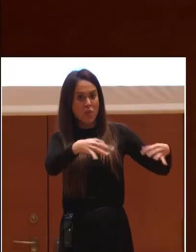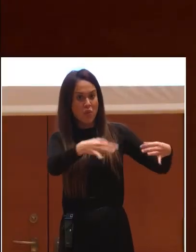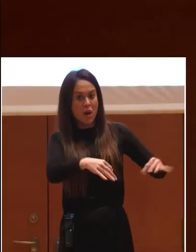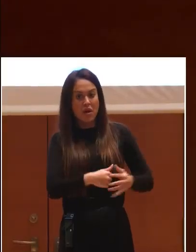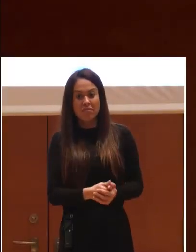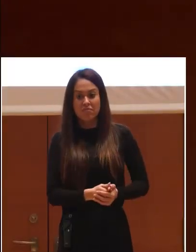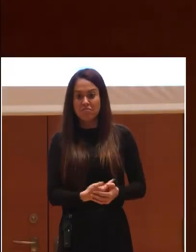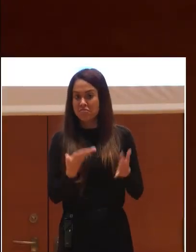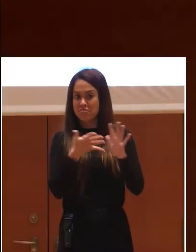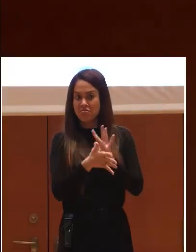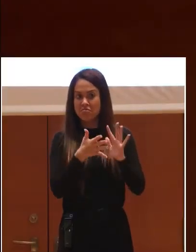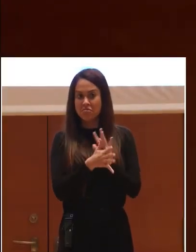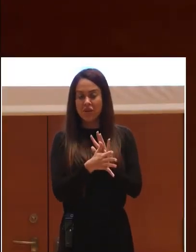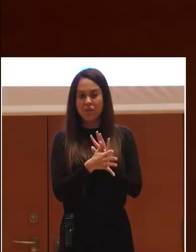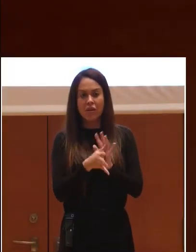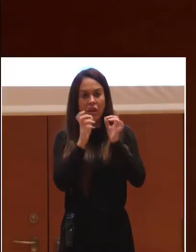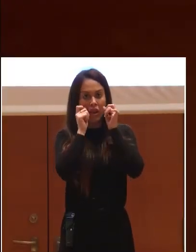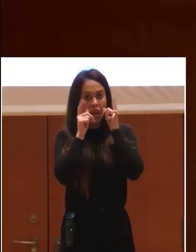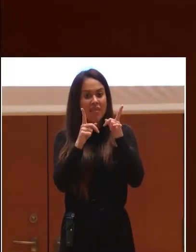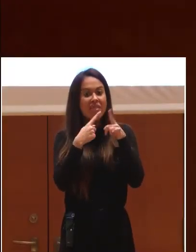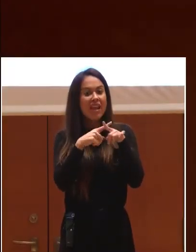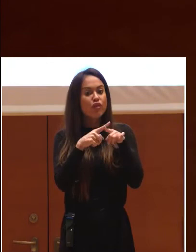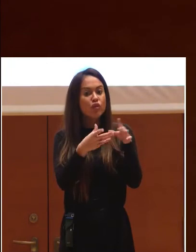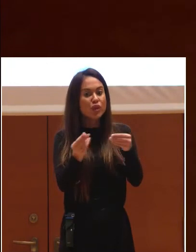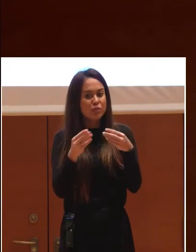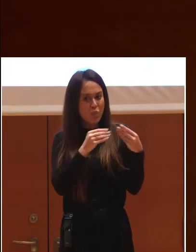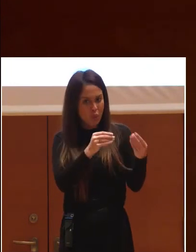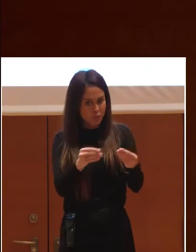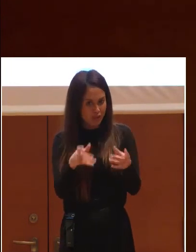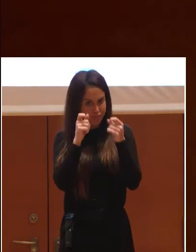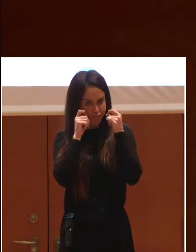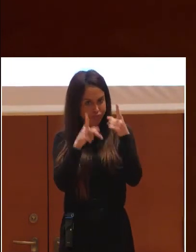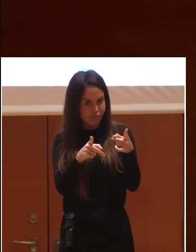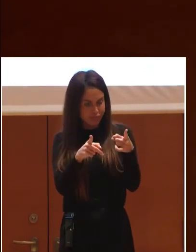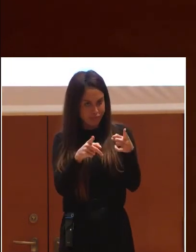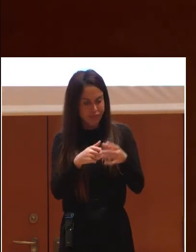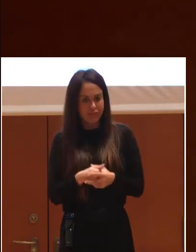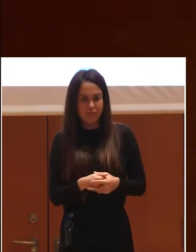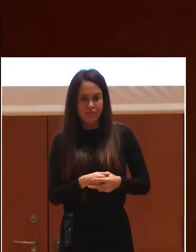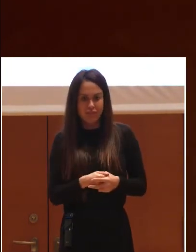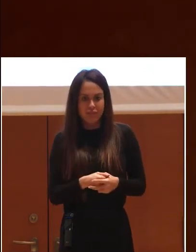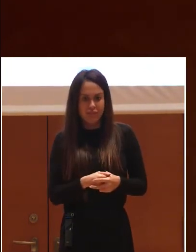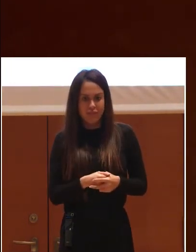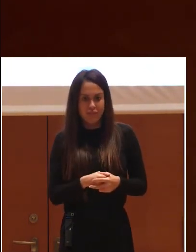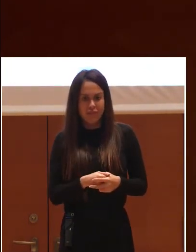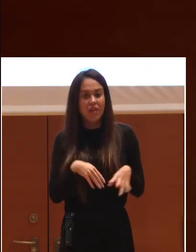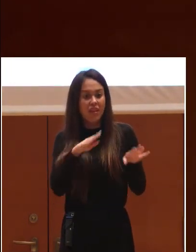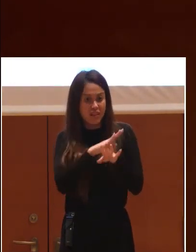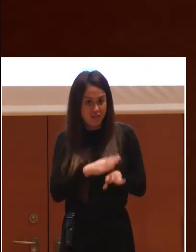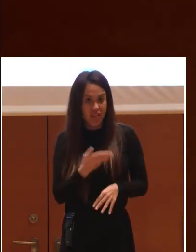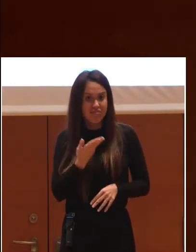bueno va ahora ikusten dugu eso bueno podemos verte una manera totalmente normal